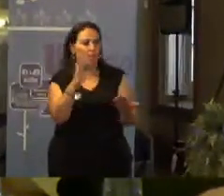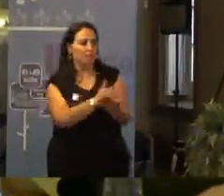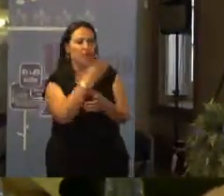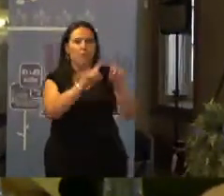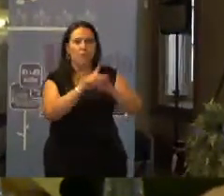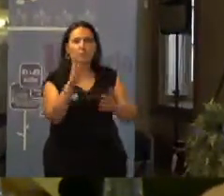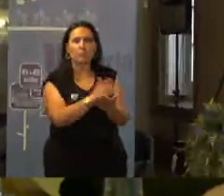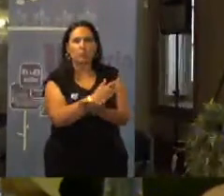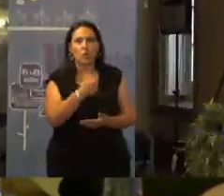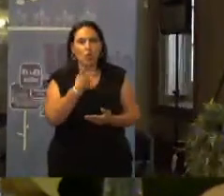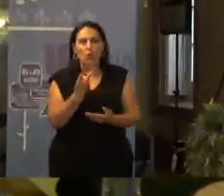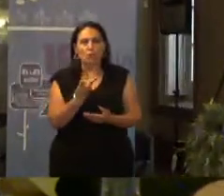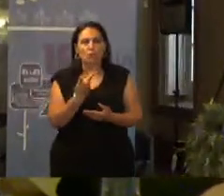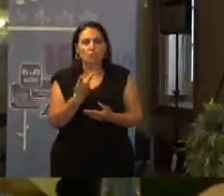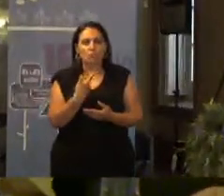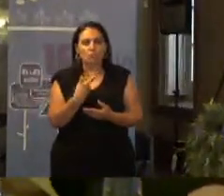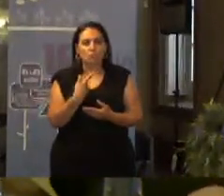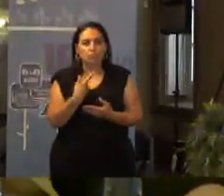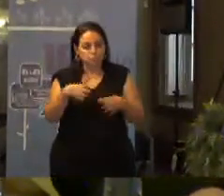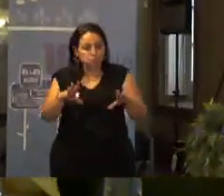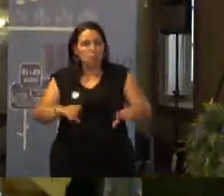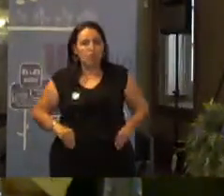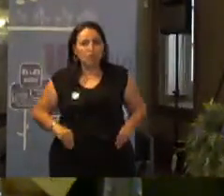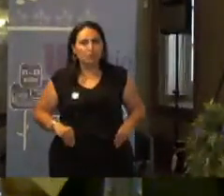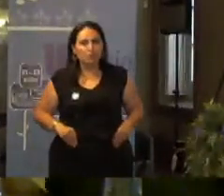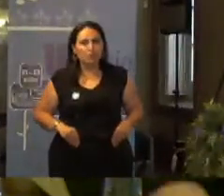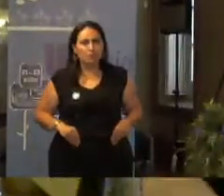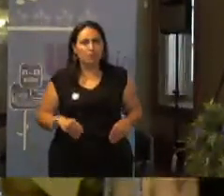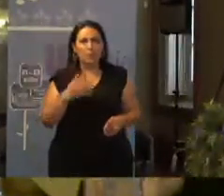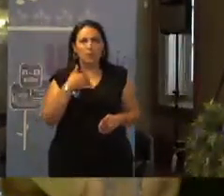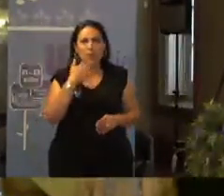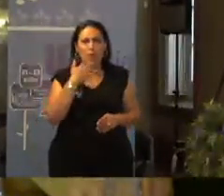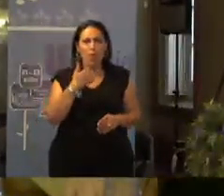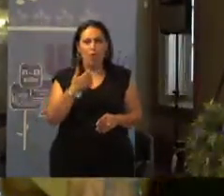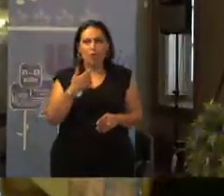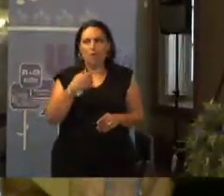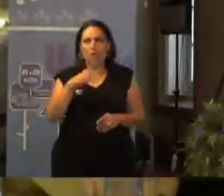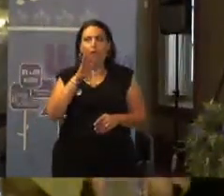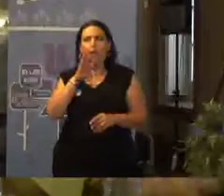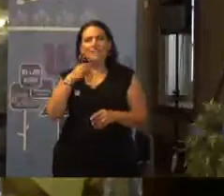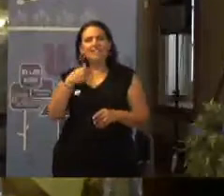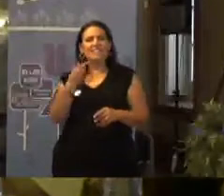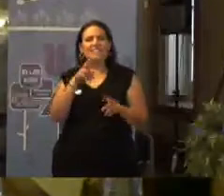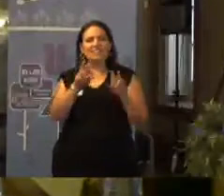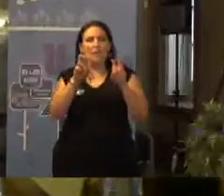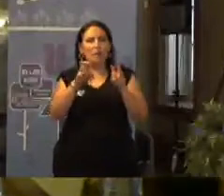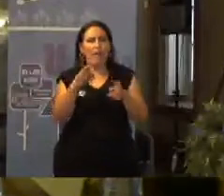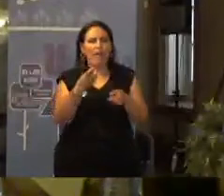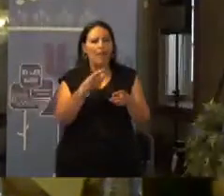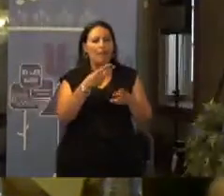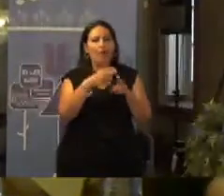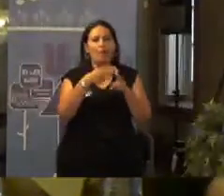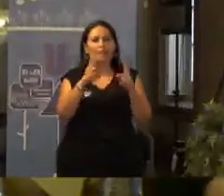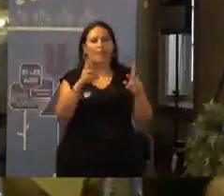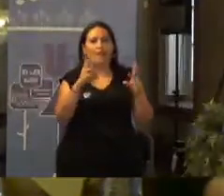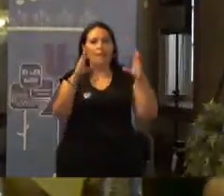Eu asumo o que dice Marilar Alexandre, que decía, cando eu falaba de feminizar a política, non decía